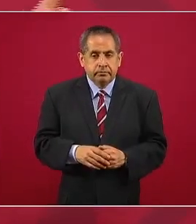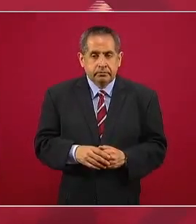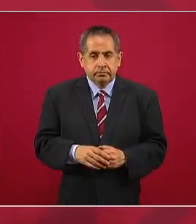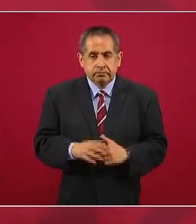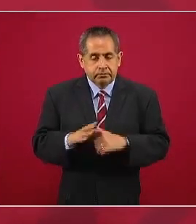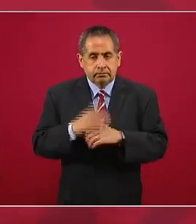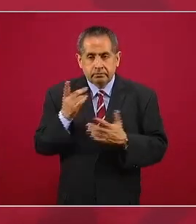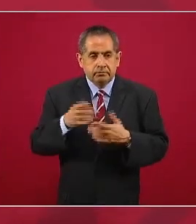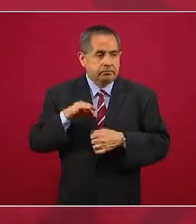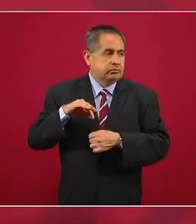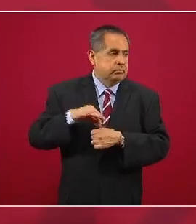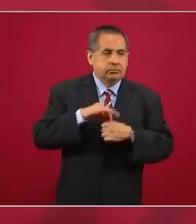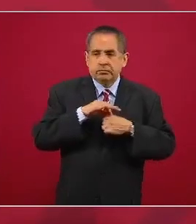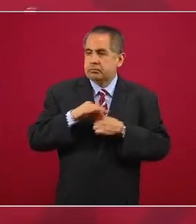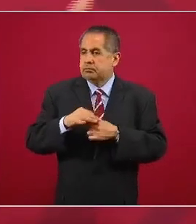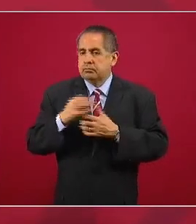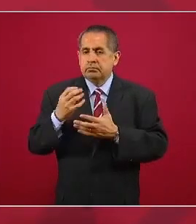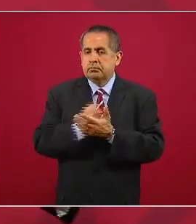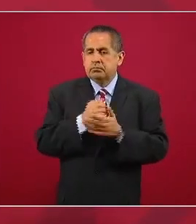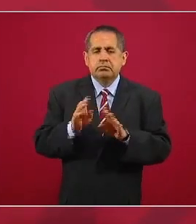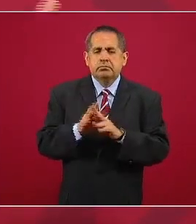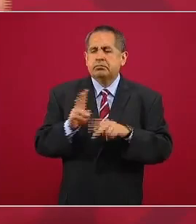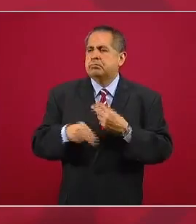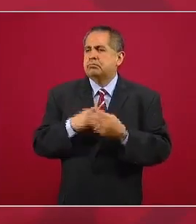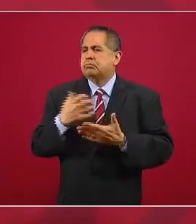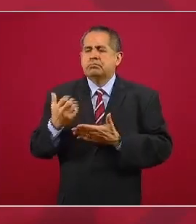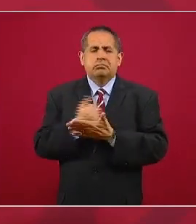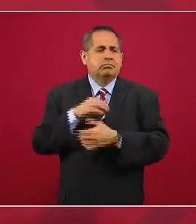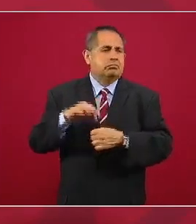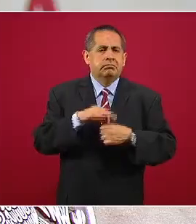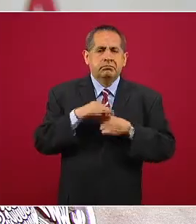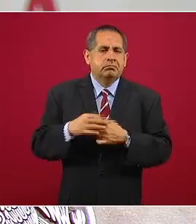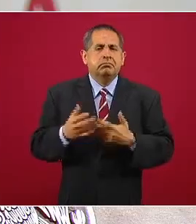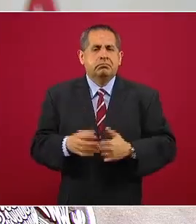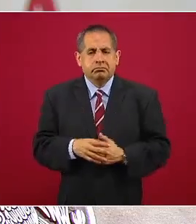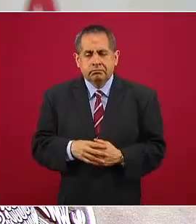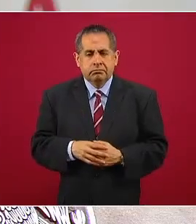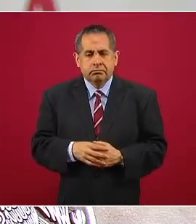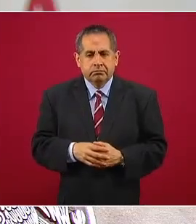se obtuvieron los votos? ¿Cómo se obtuvieron los votos?